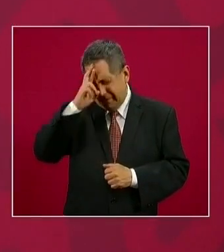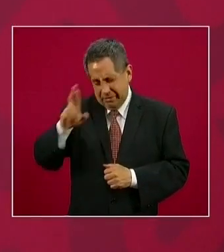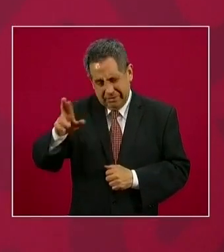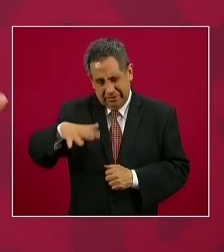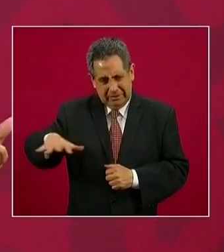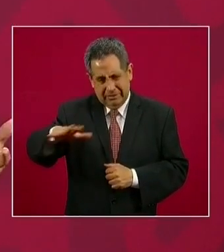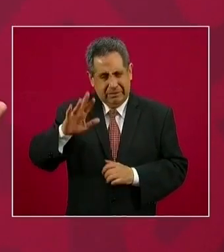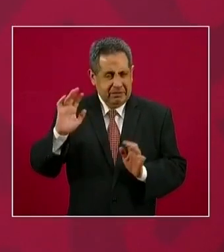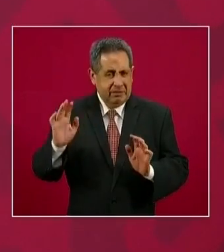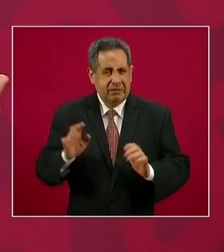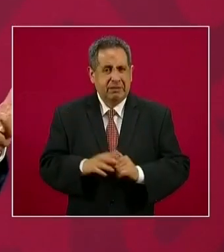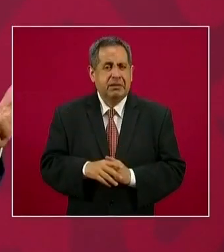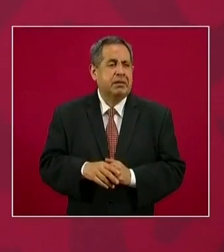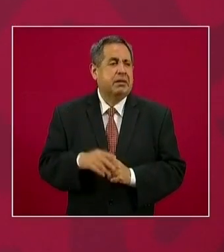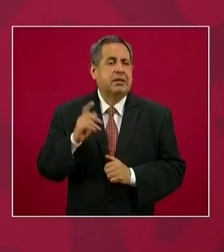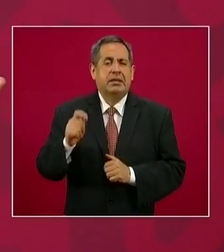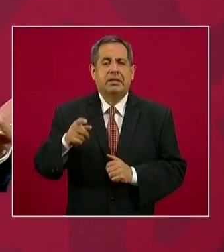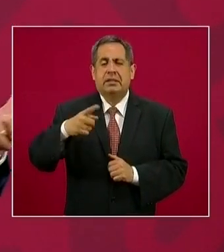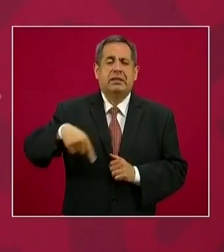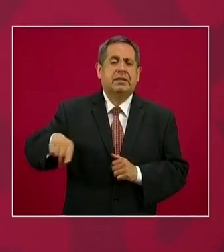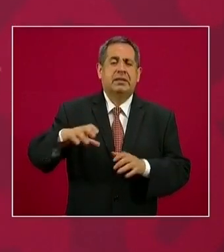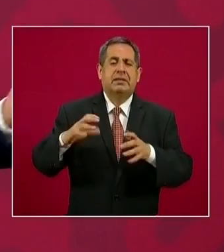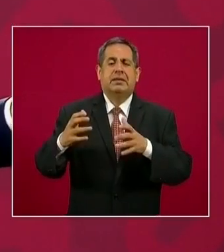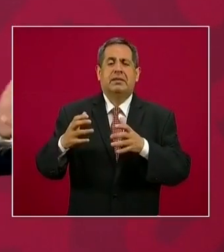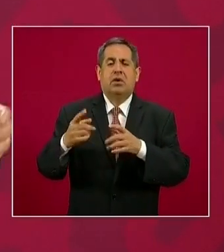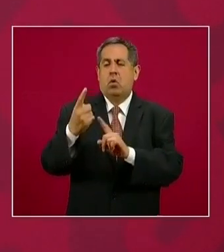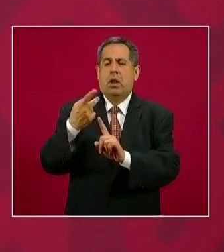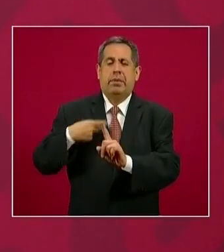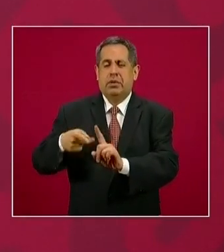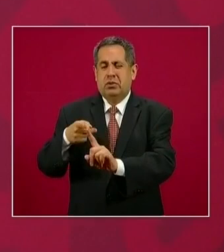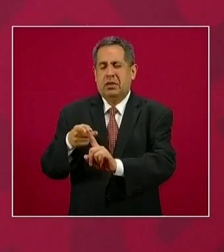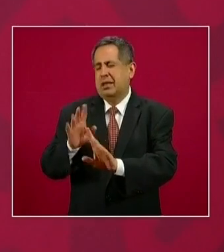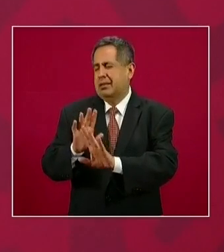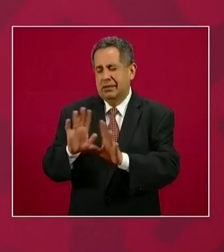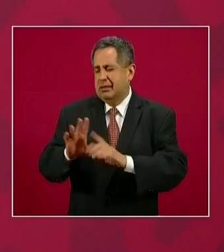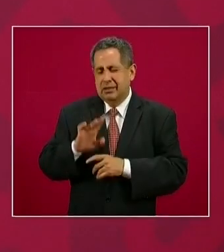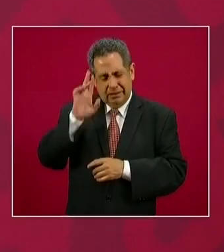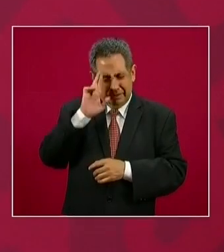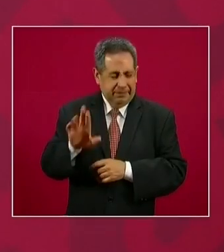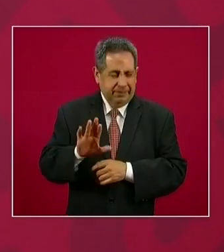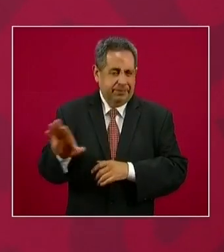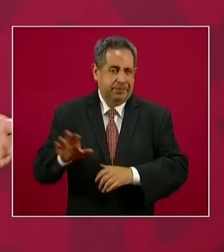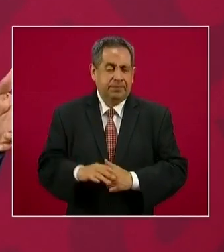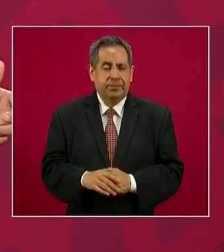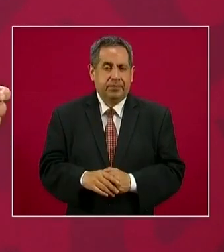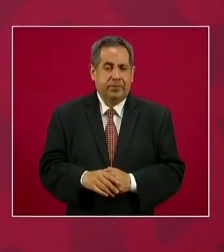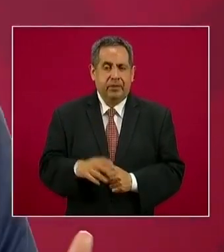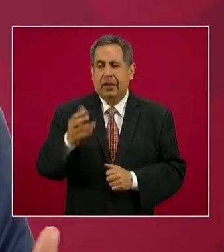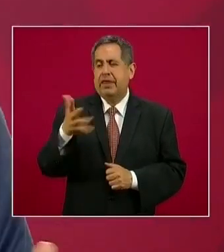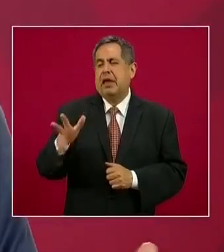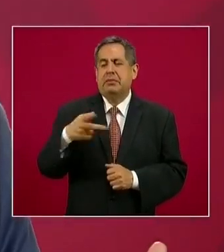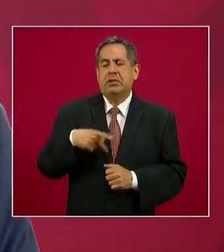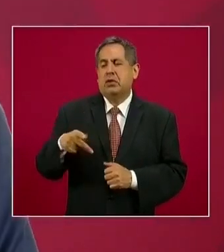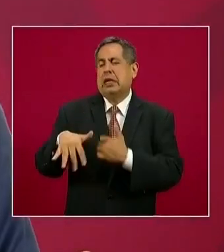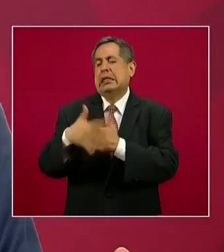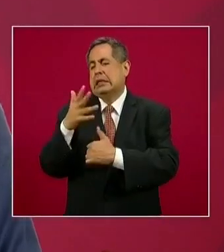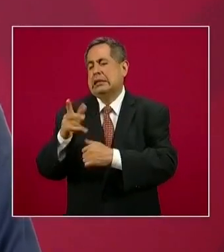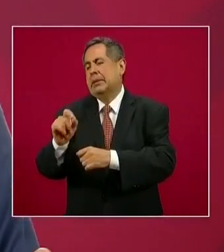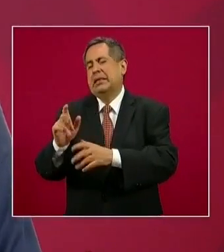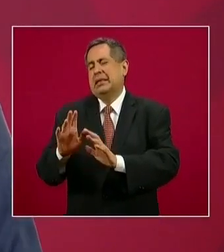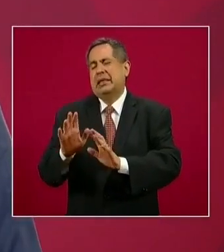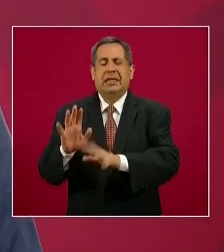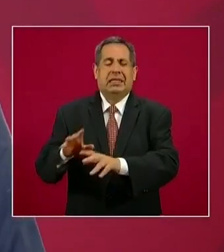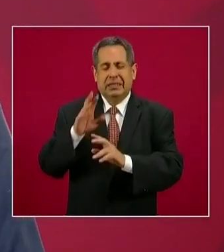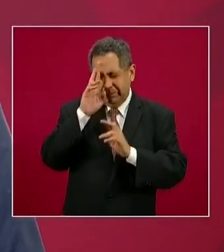tienen garantizado su derecho de manifestación. Yo creo que pueden ahí manifestarse donde están, van a ser respetados, cuidados para que